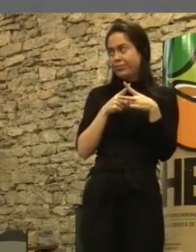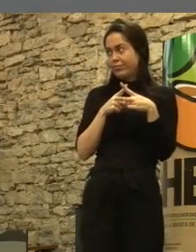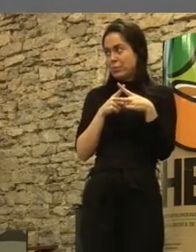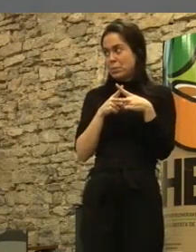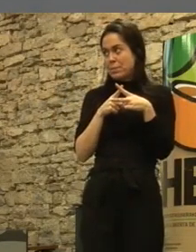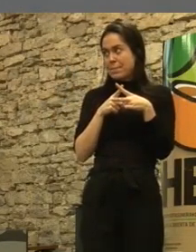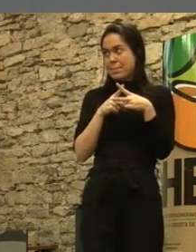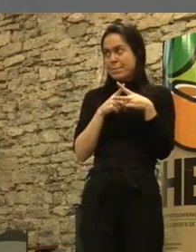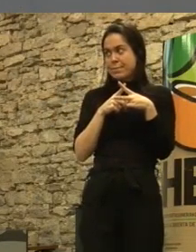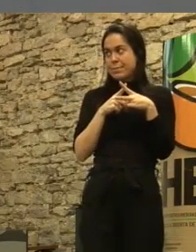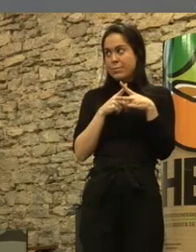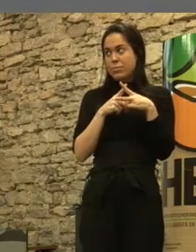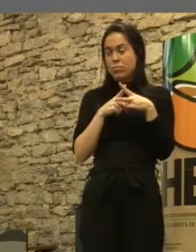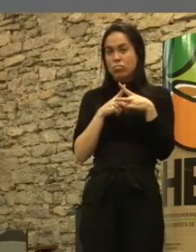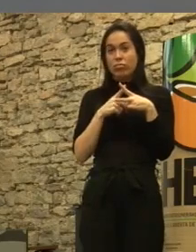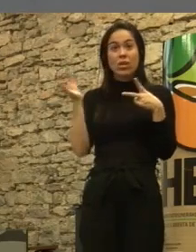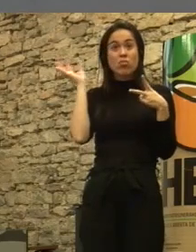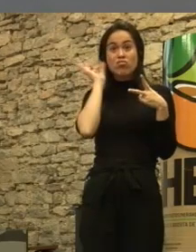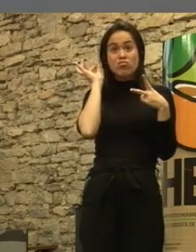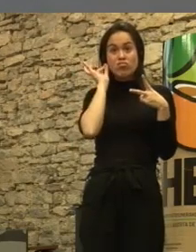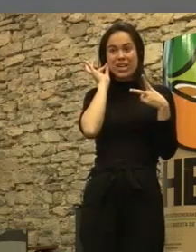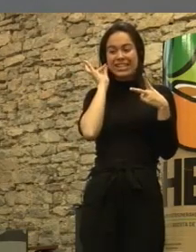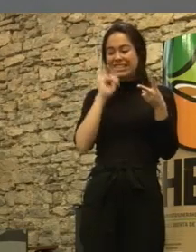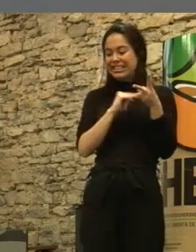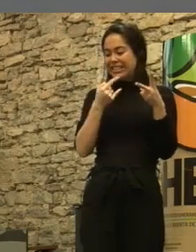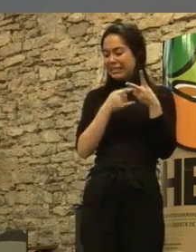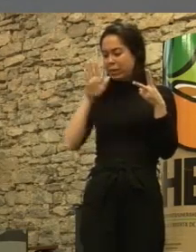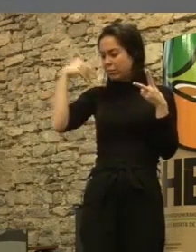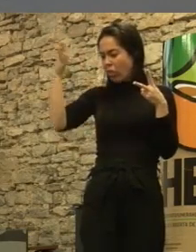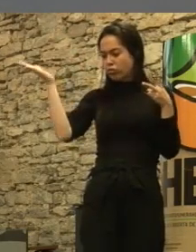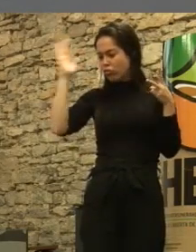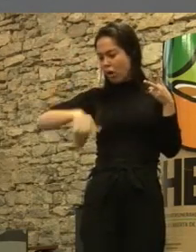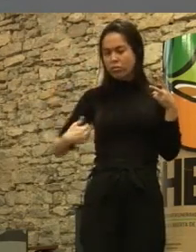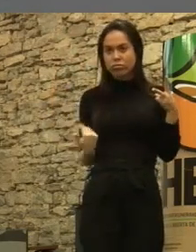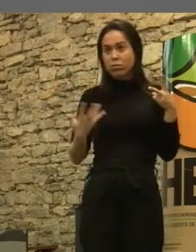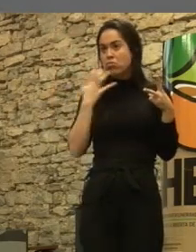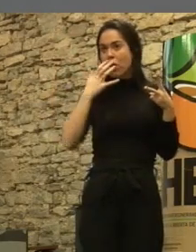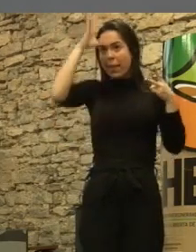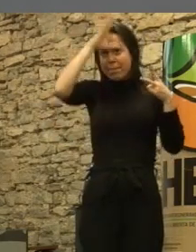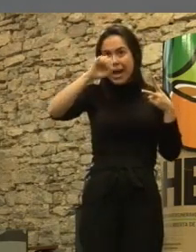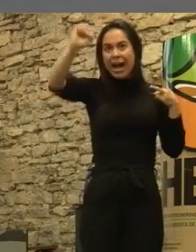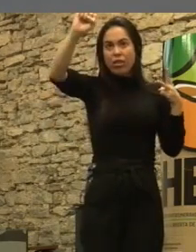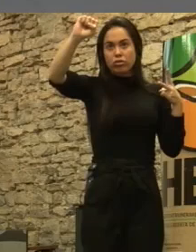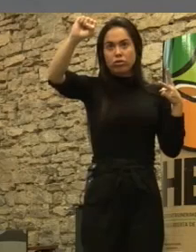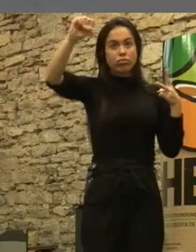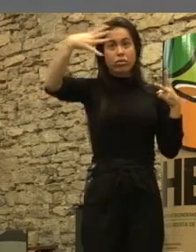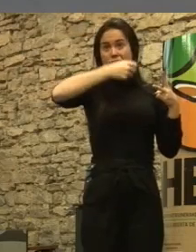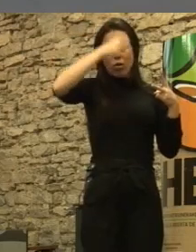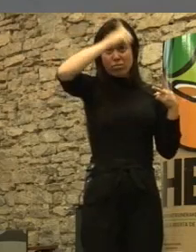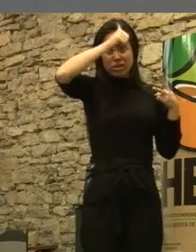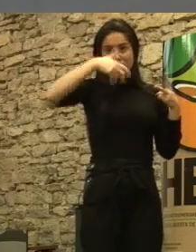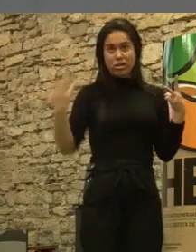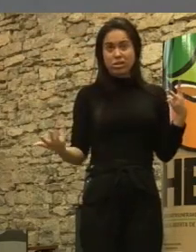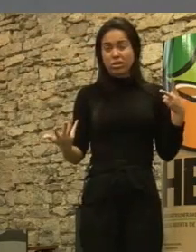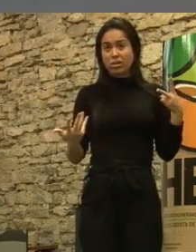Uno, no hay mujeres en el sistema de política exterior. El 90% de, por ejemplo, embajadores son hombres. Si